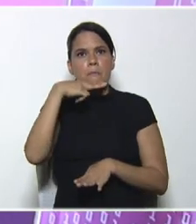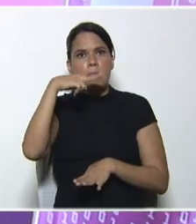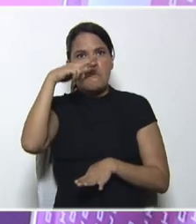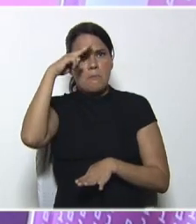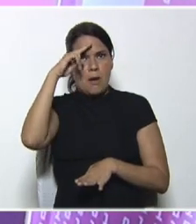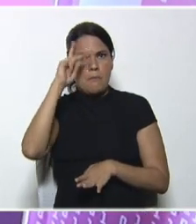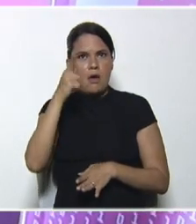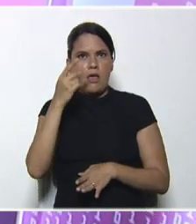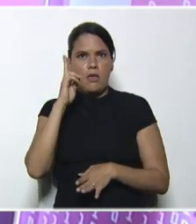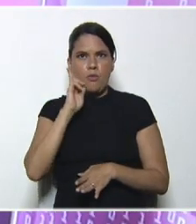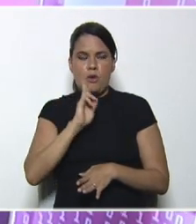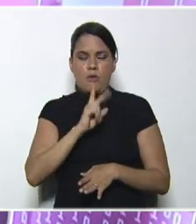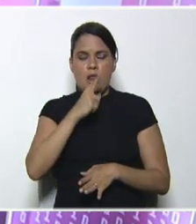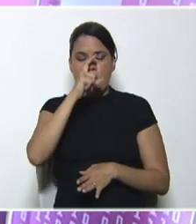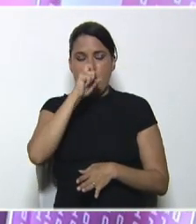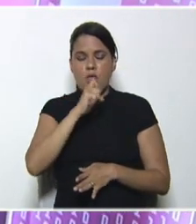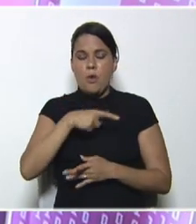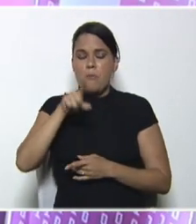y Ponte en el año